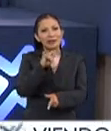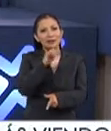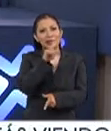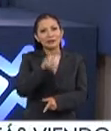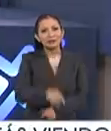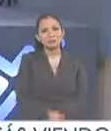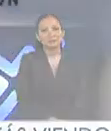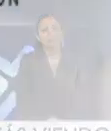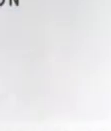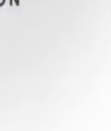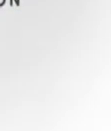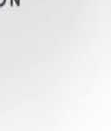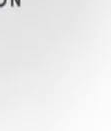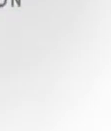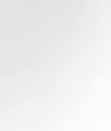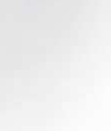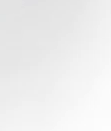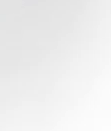y